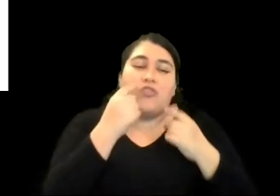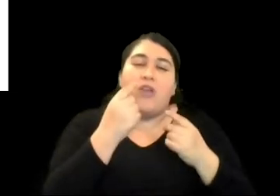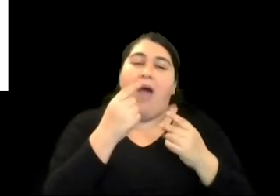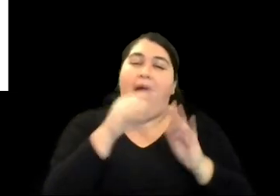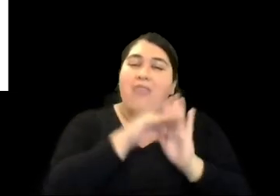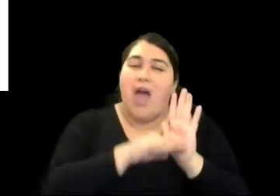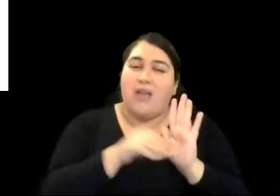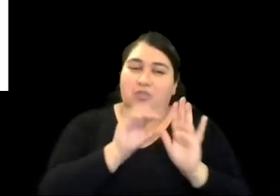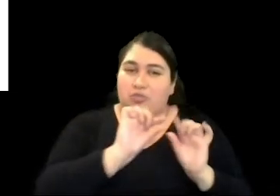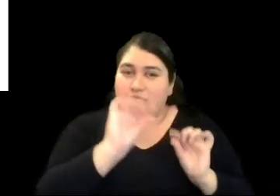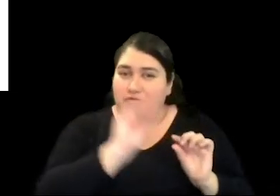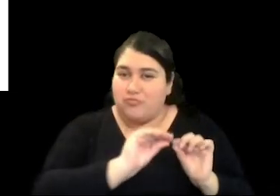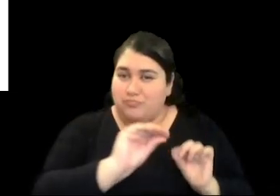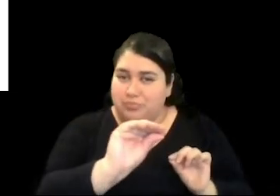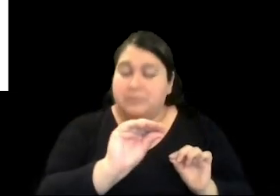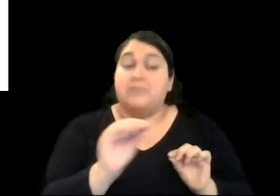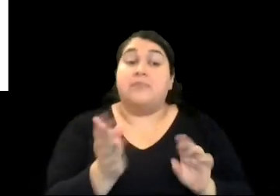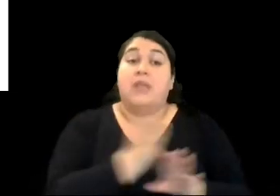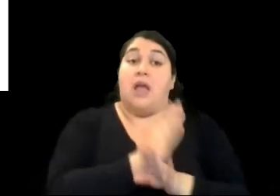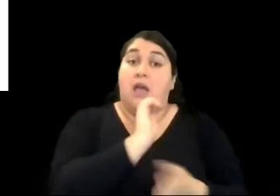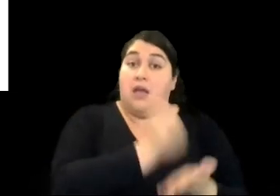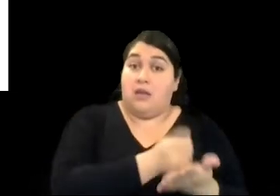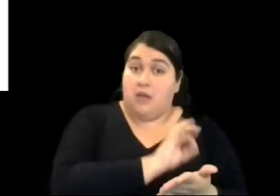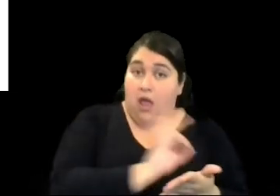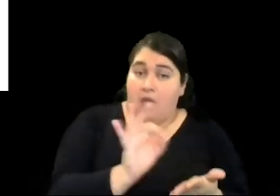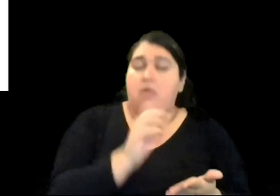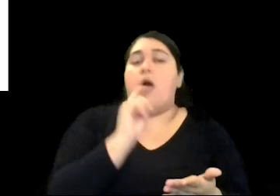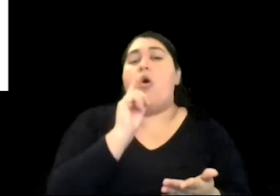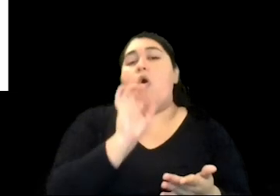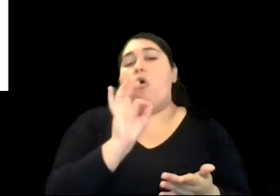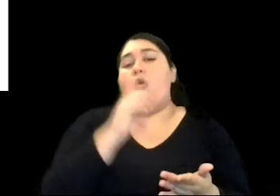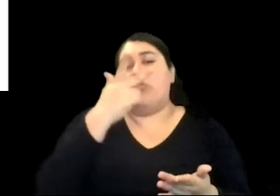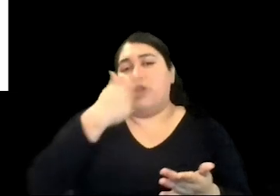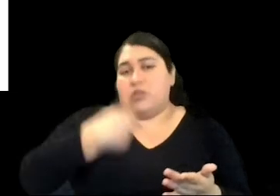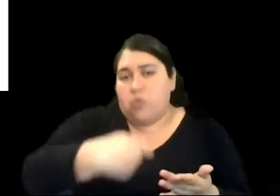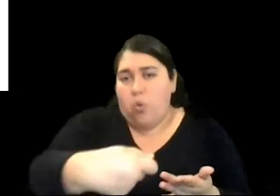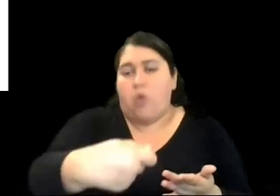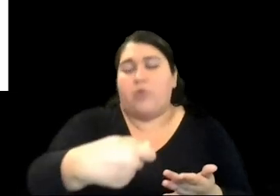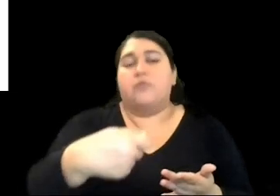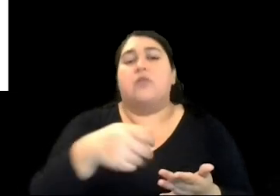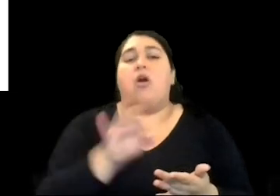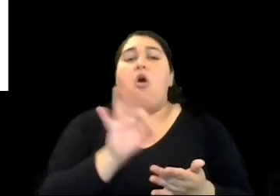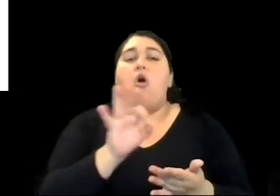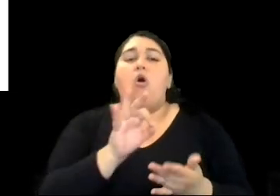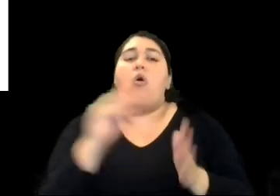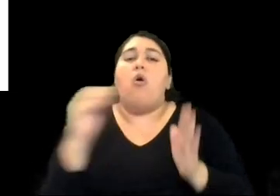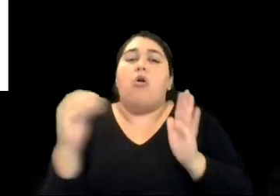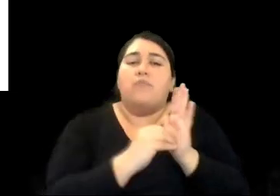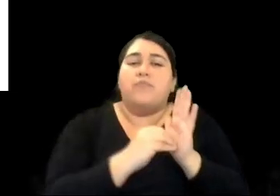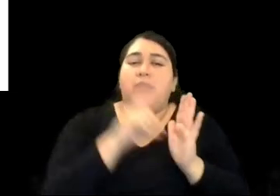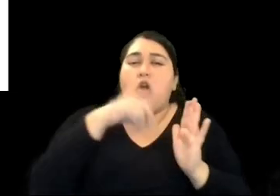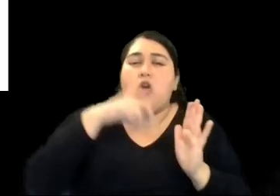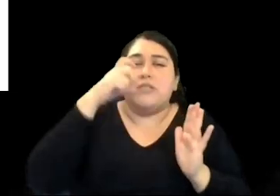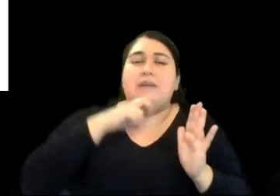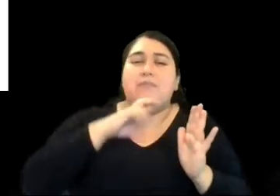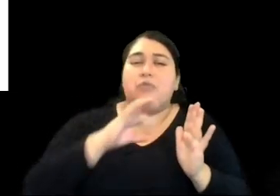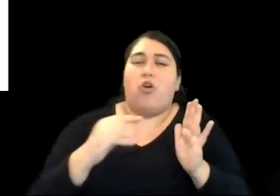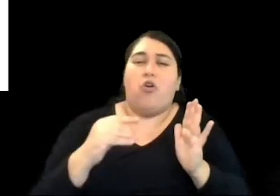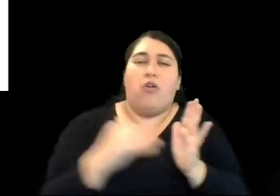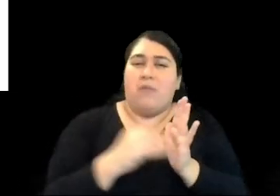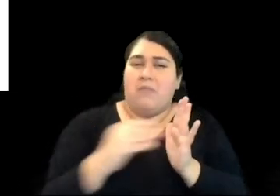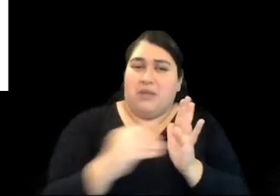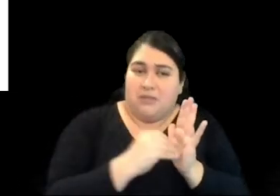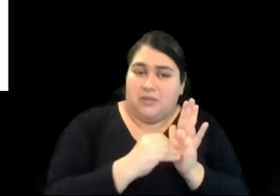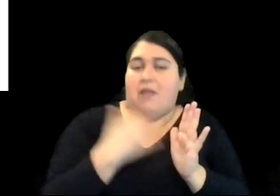tiene pago a cuenta, puede ser un plan de 3 cuotas que no tenga pago a cuenta, no incorporé conceptos vinculados a un pago a cuenta, tengo que realizar